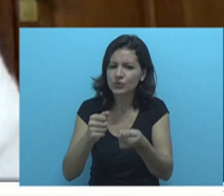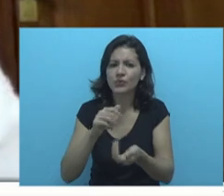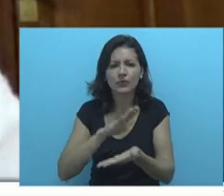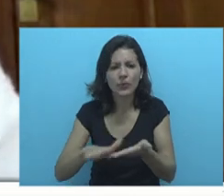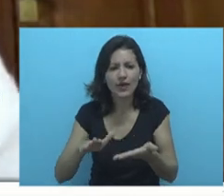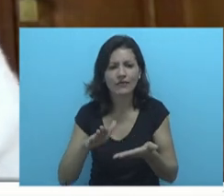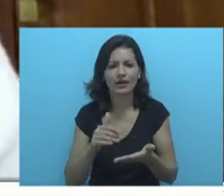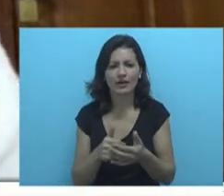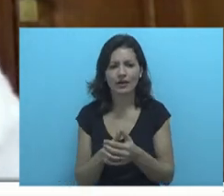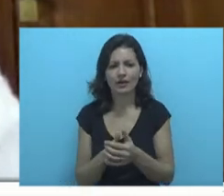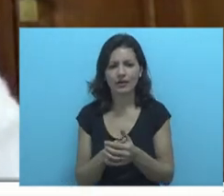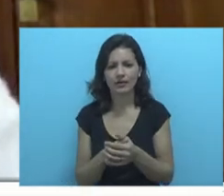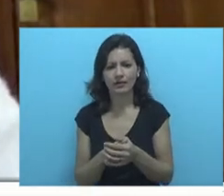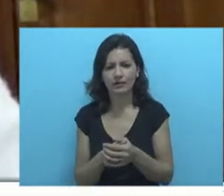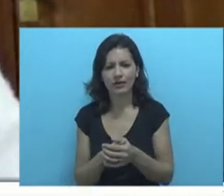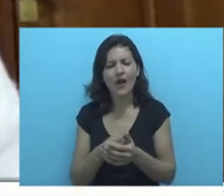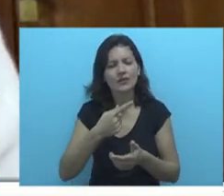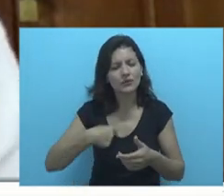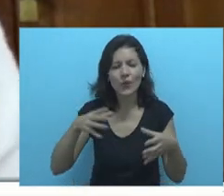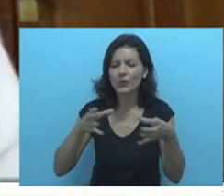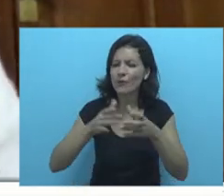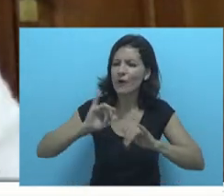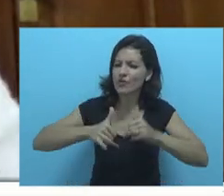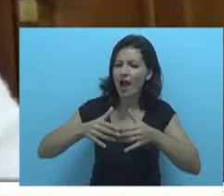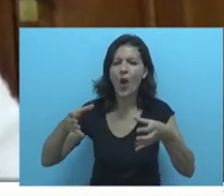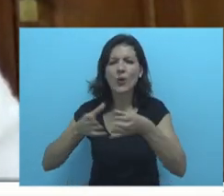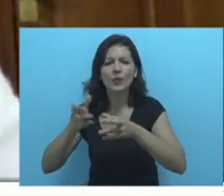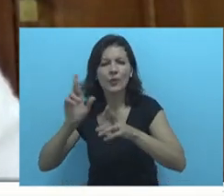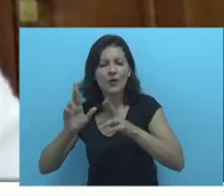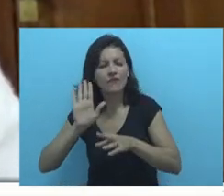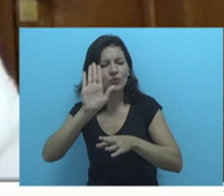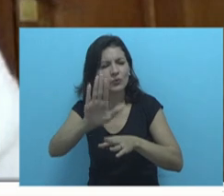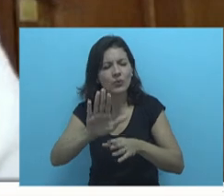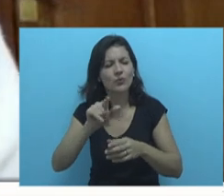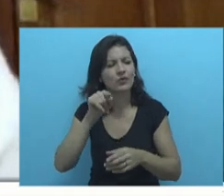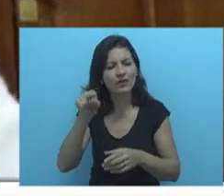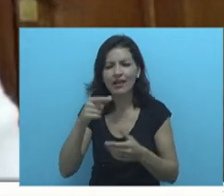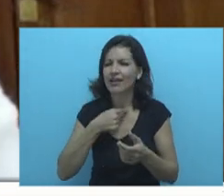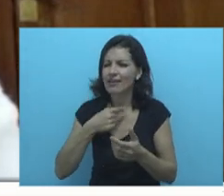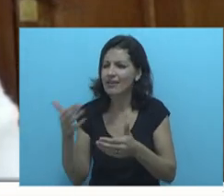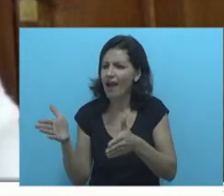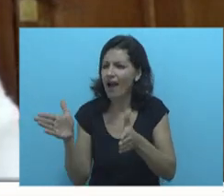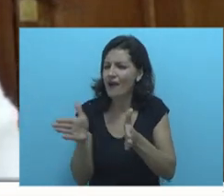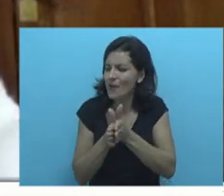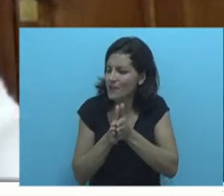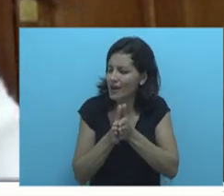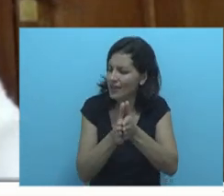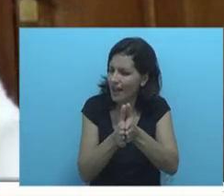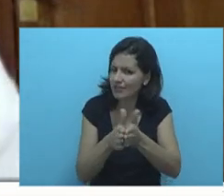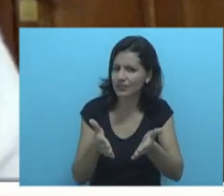las juventudes y las mujeres éramos el futuro de una nueva forma de hacer política y que él estaba dispuesto a acompañarnos